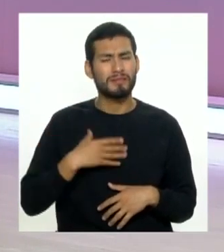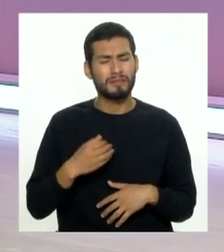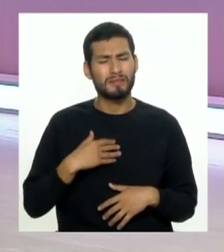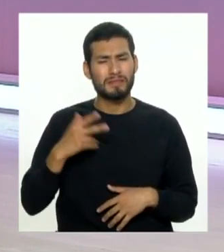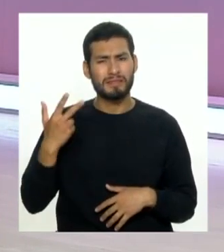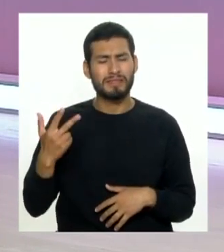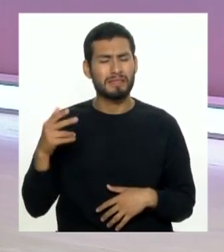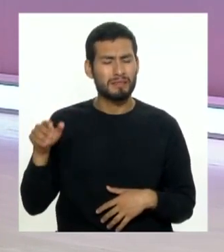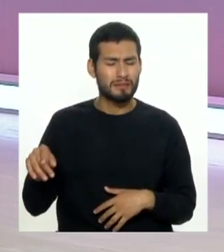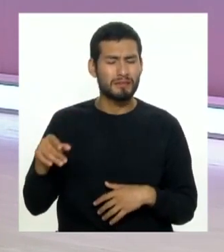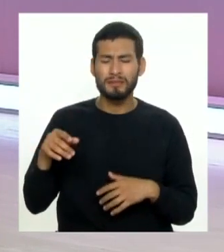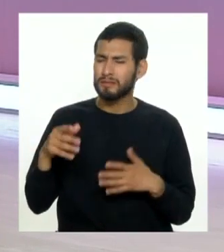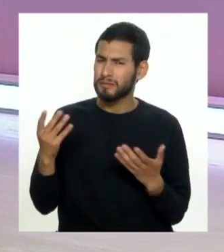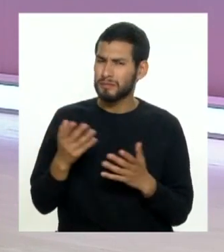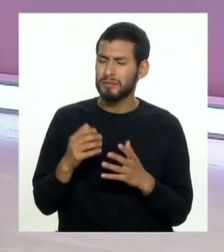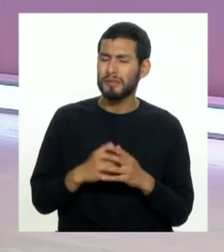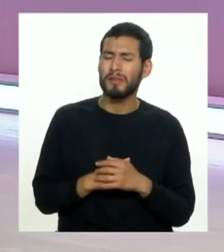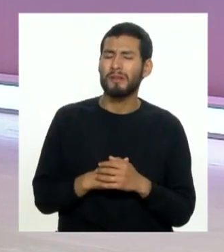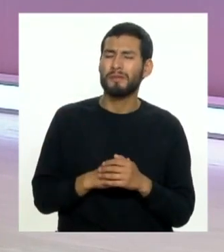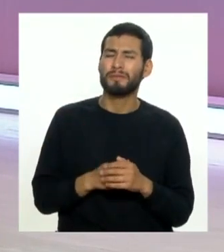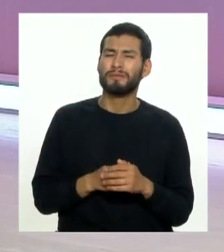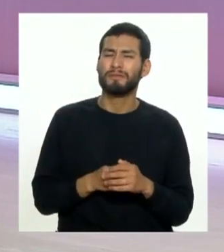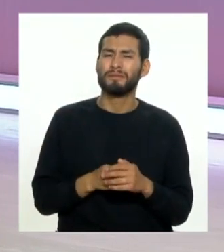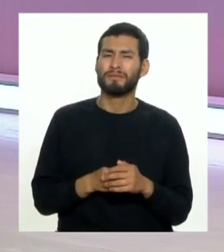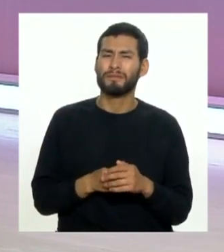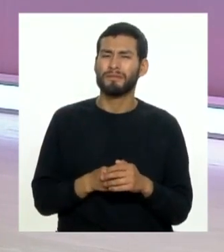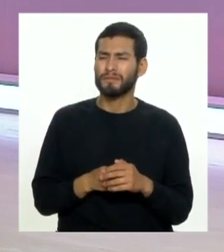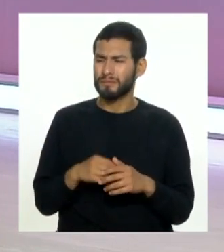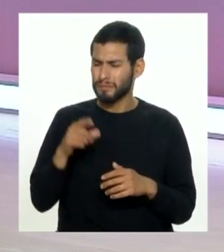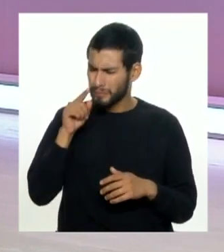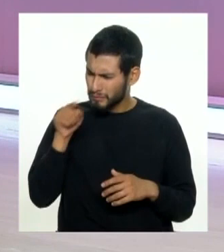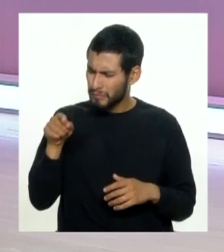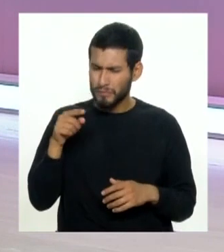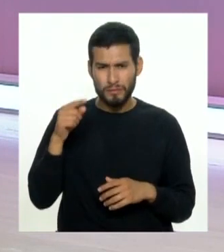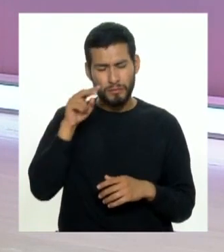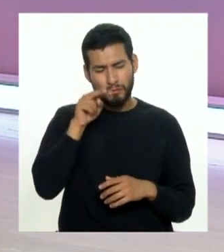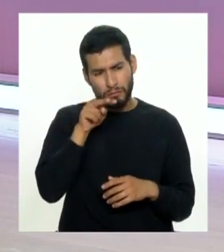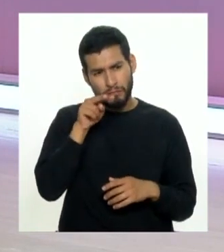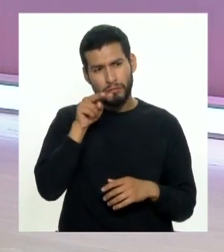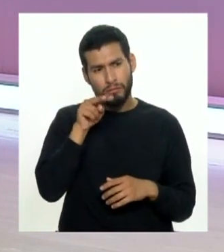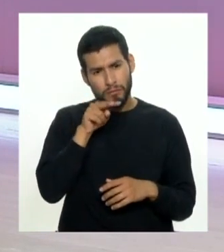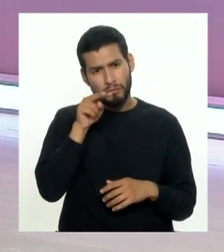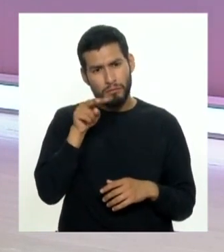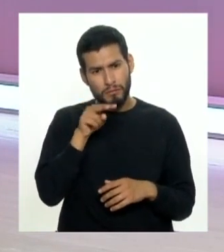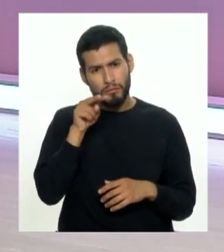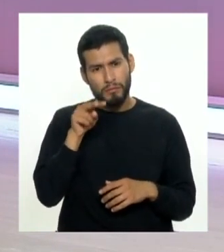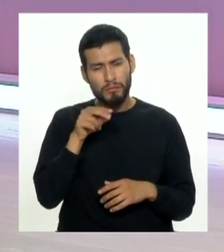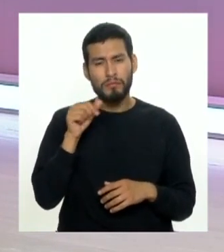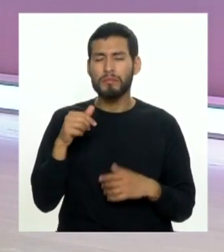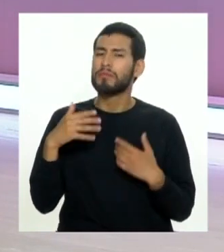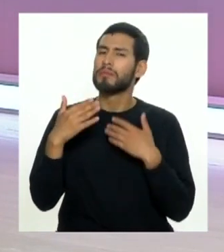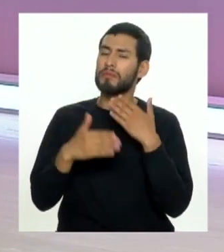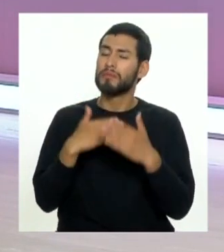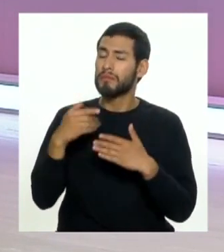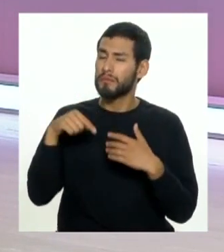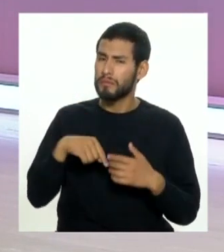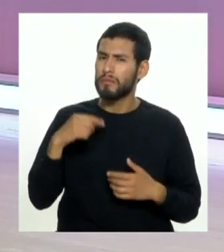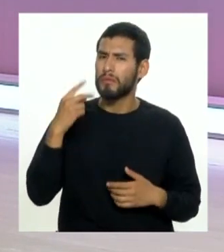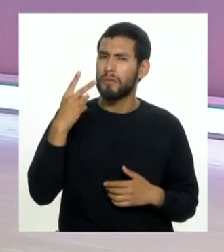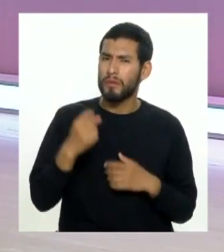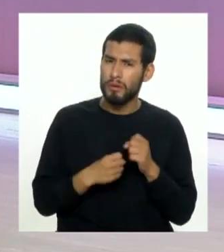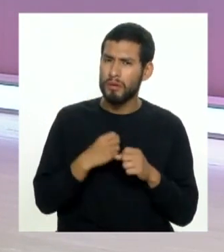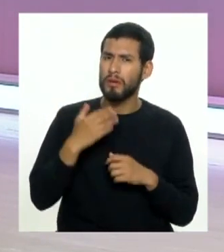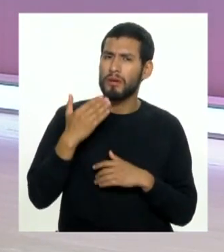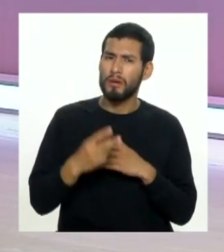3 años él hizo unas miradas fijas, ¿no? Y de allí en adelante él a cada 2 años